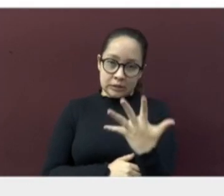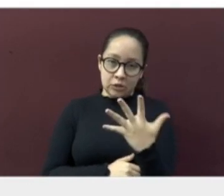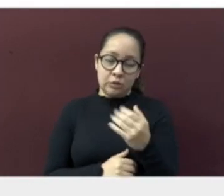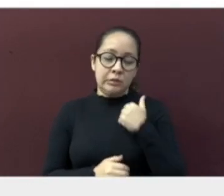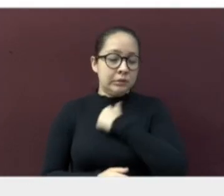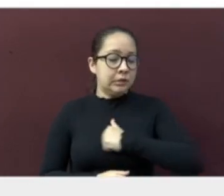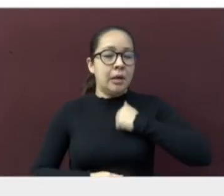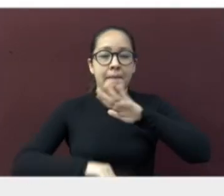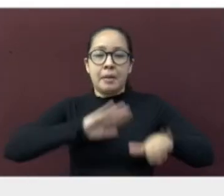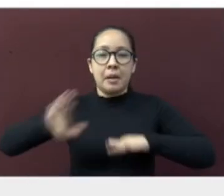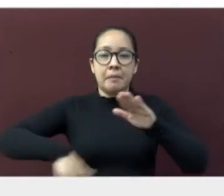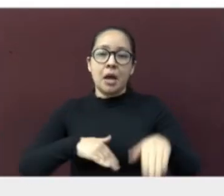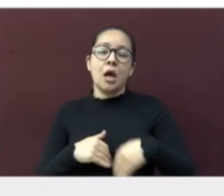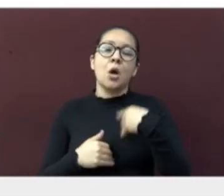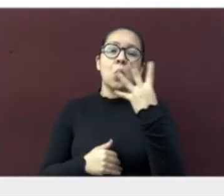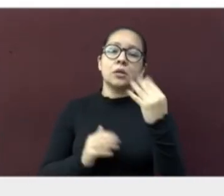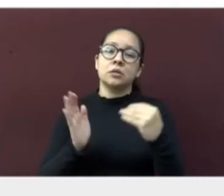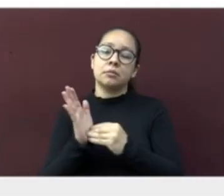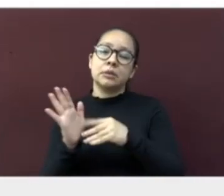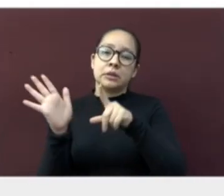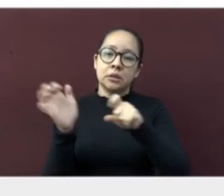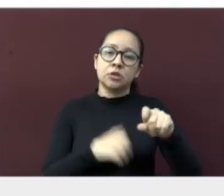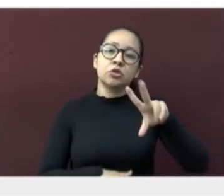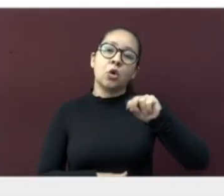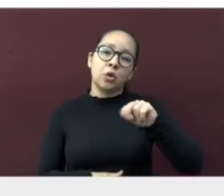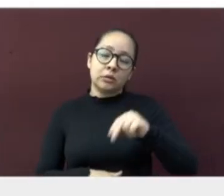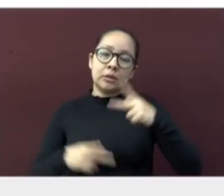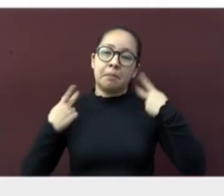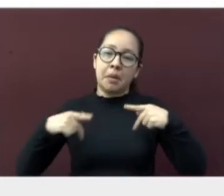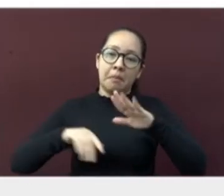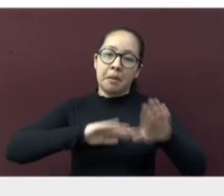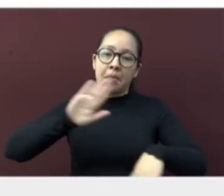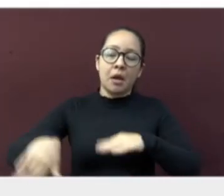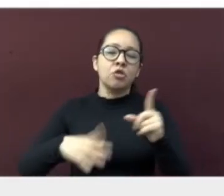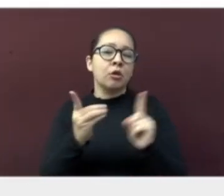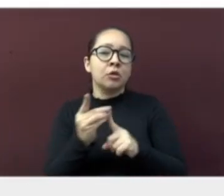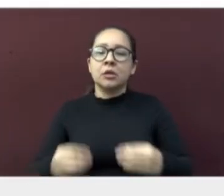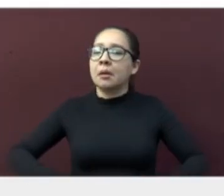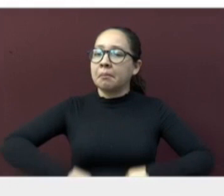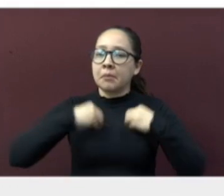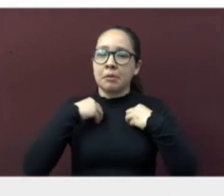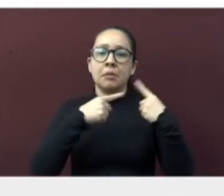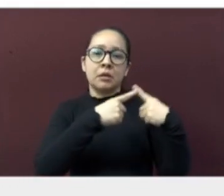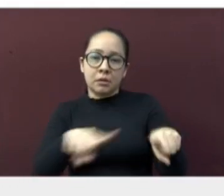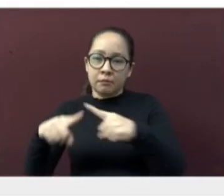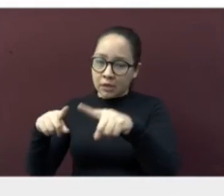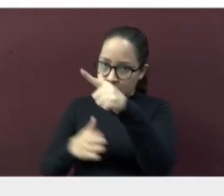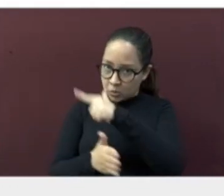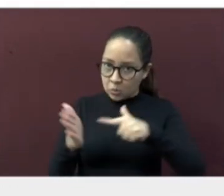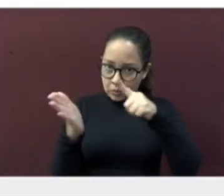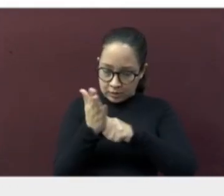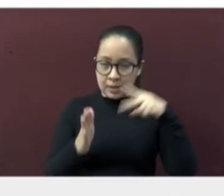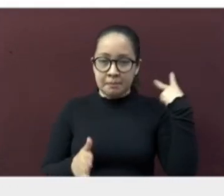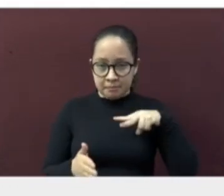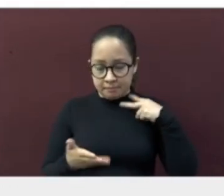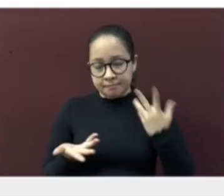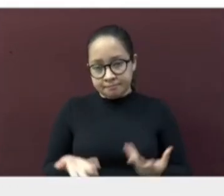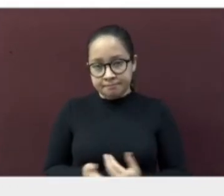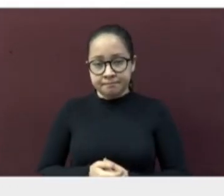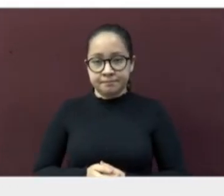4700 80 decesos en pacientes habitantes de diferentes municipios de la entidad